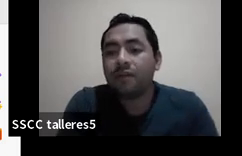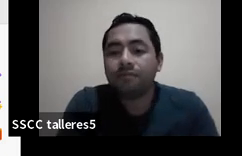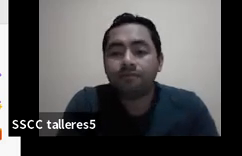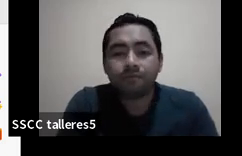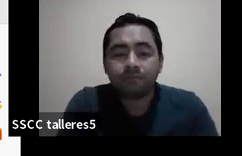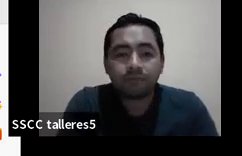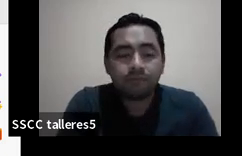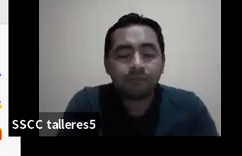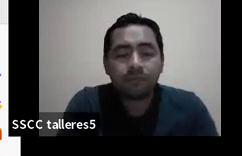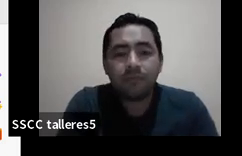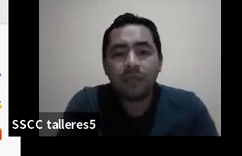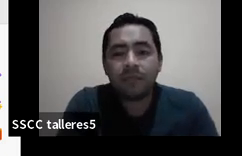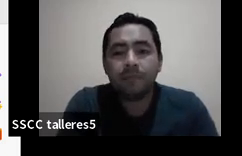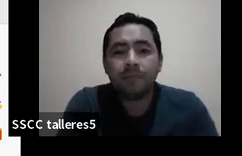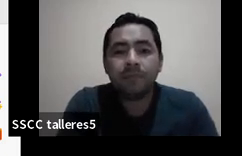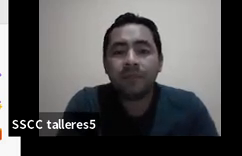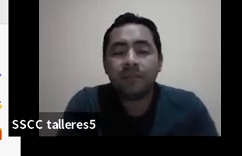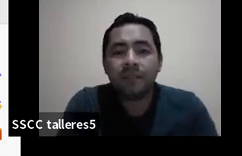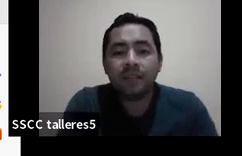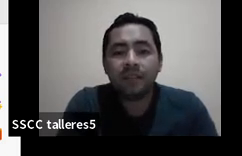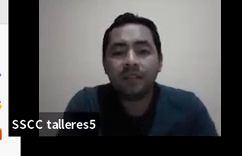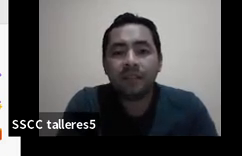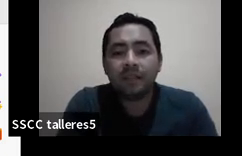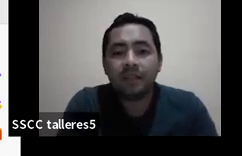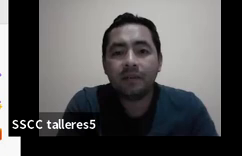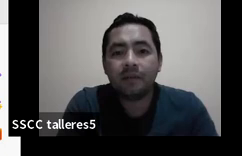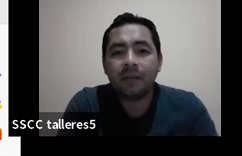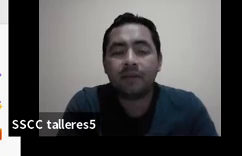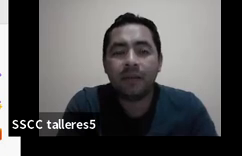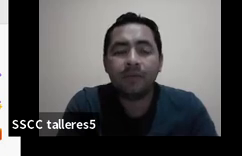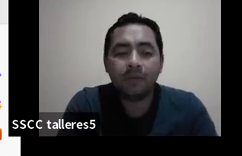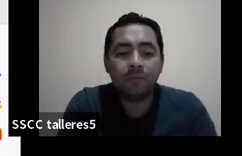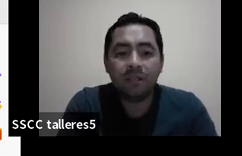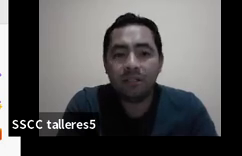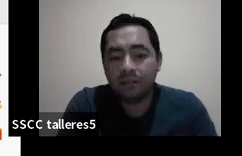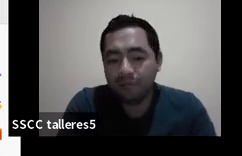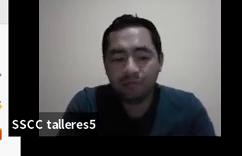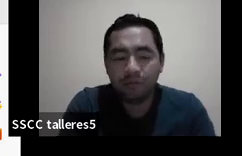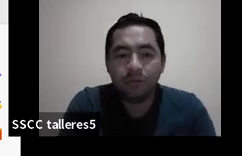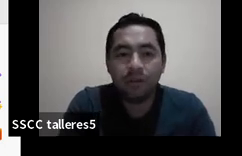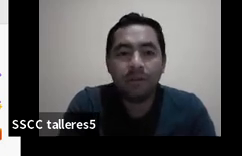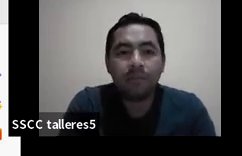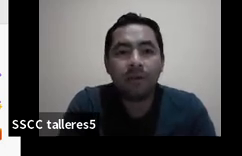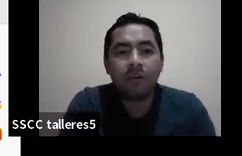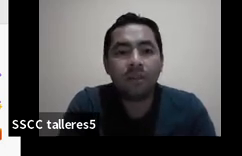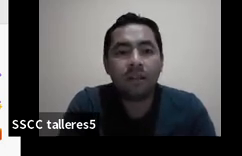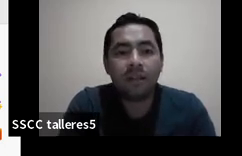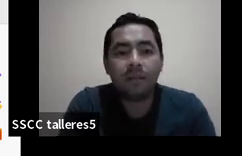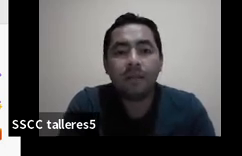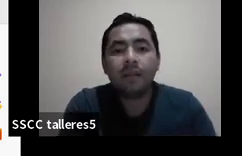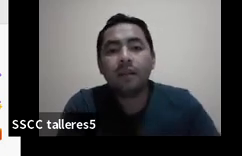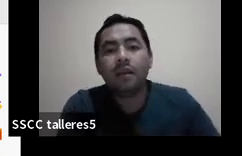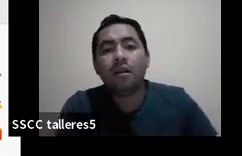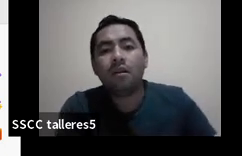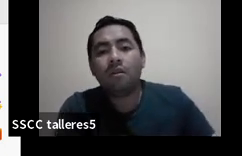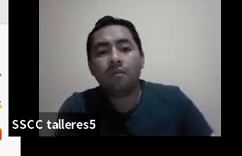micrófono abierto. ¿Sí? Entonces, eso, ¿ya? Entonces, por el chat, todo es libre, pueden comentar